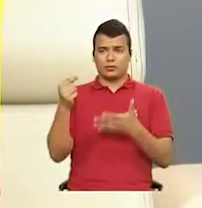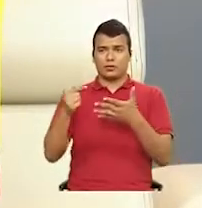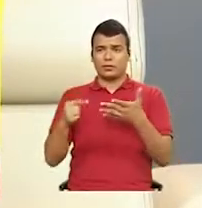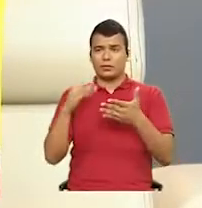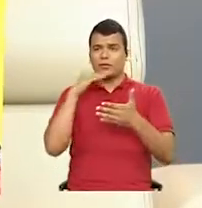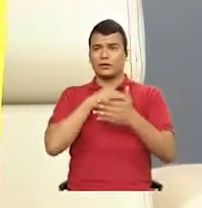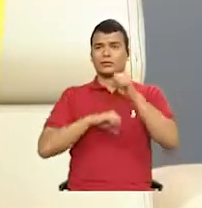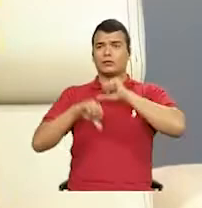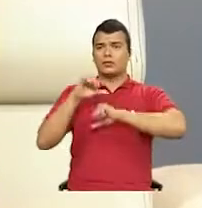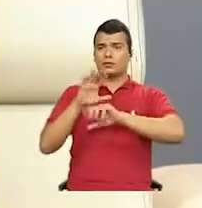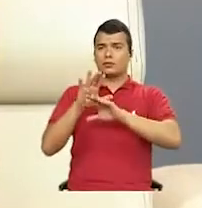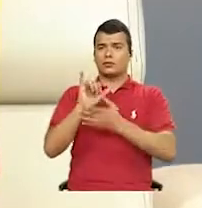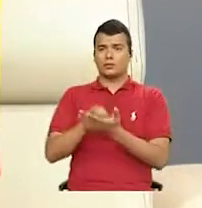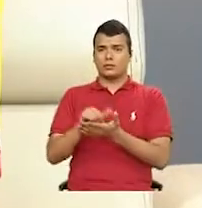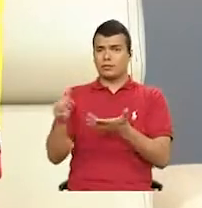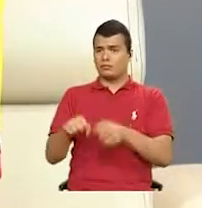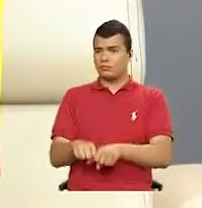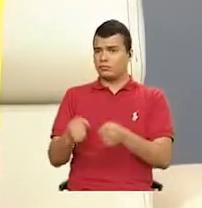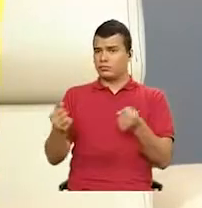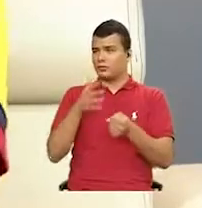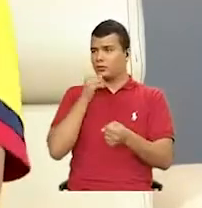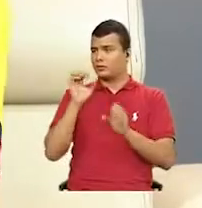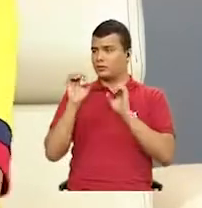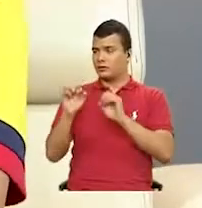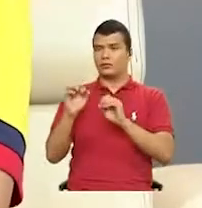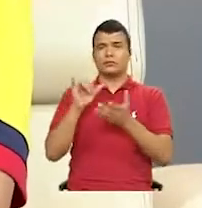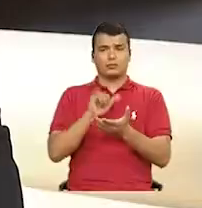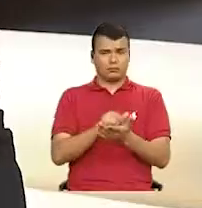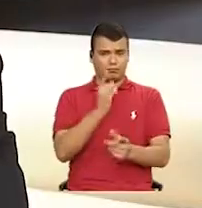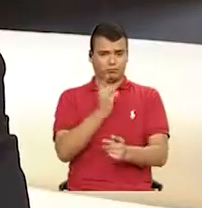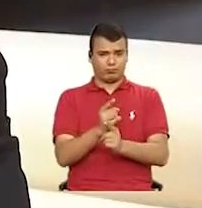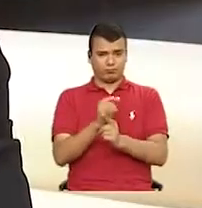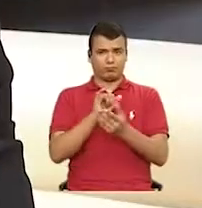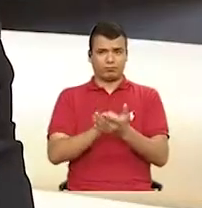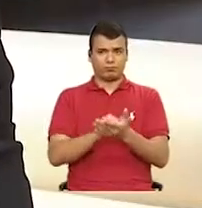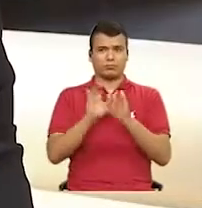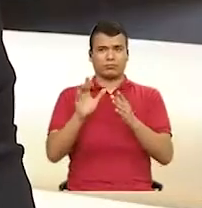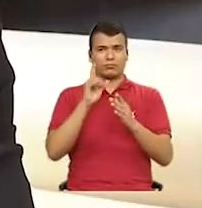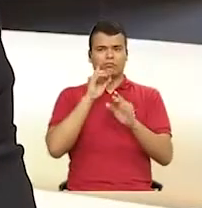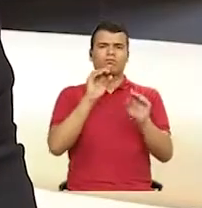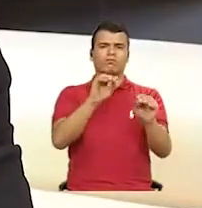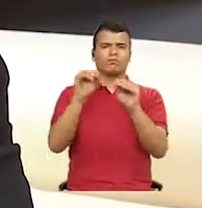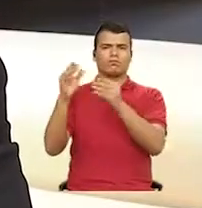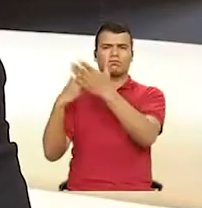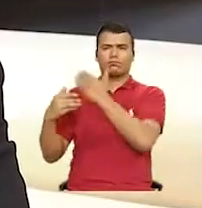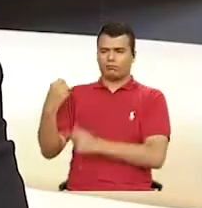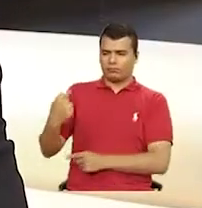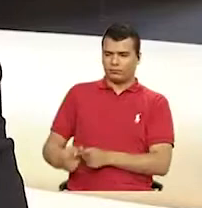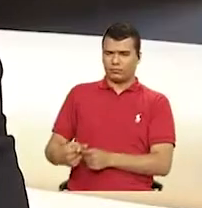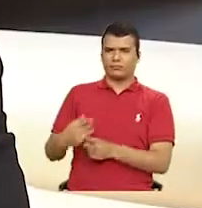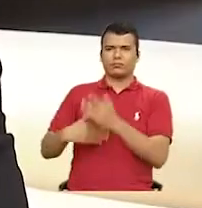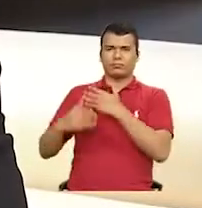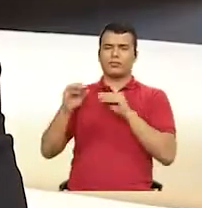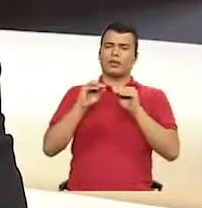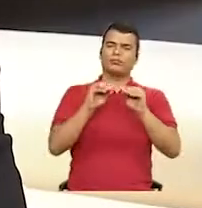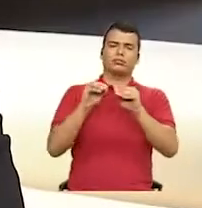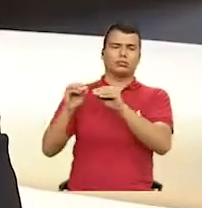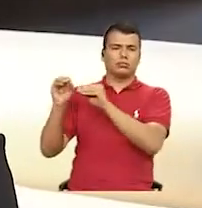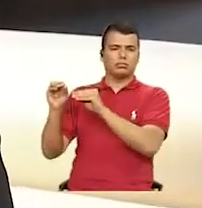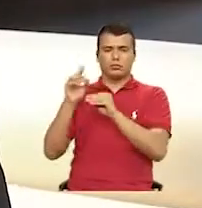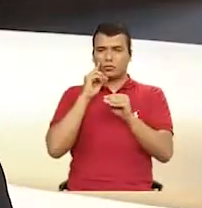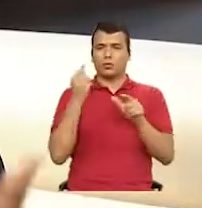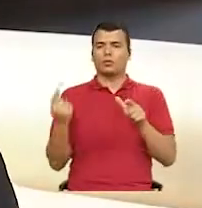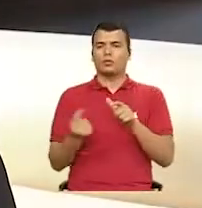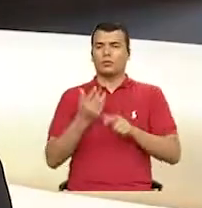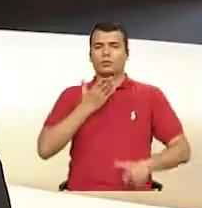químicos para que no se dañe. Así es, Mauro. De hecho, en uno de los seminarios que hicimos en una época, hicimos un